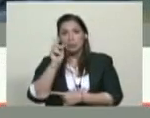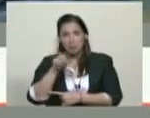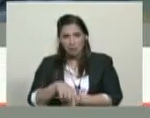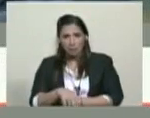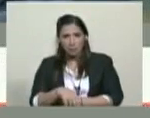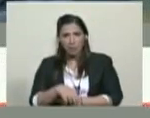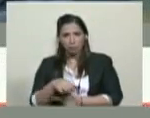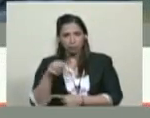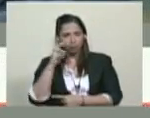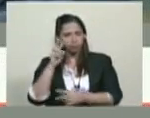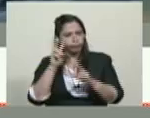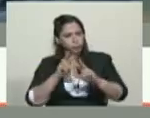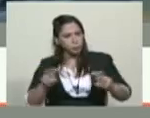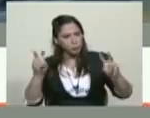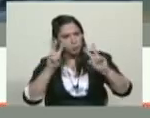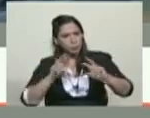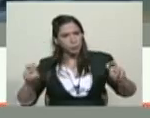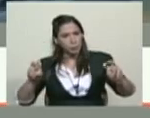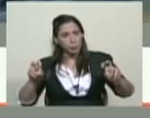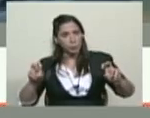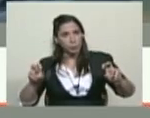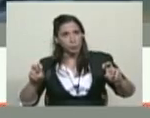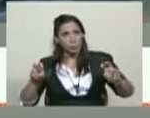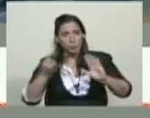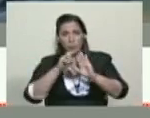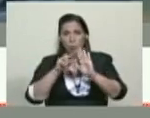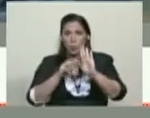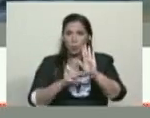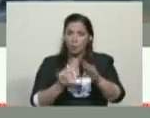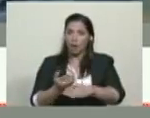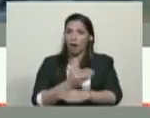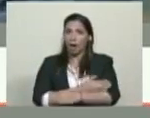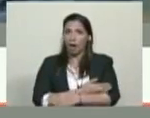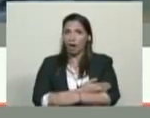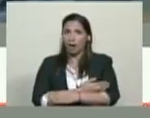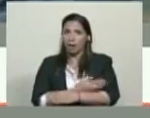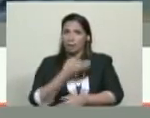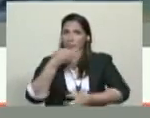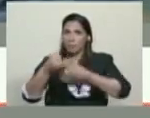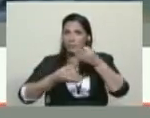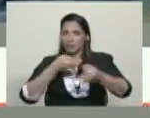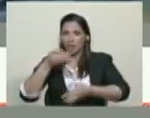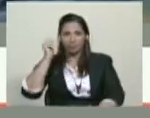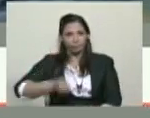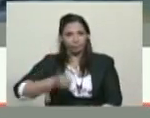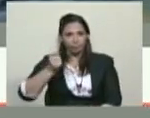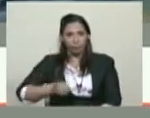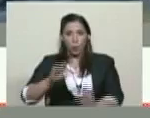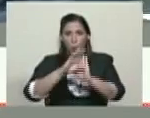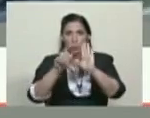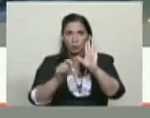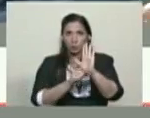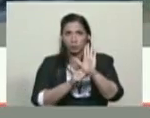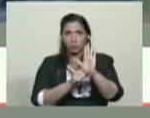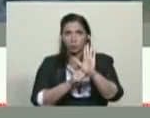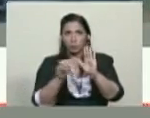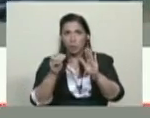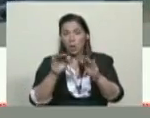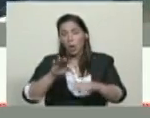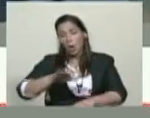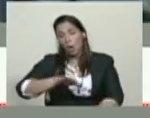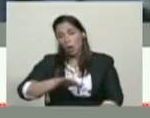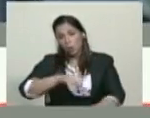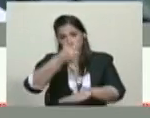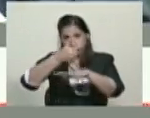de la norma antes mencionada la sala constitucional y el tribunal supremo de